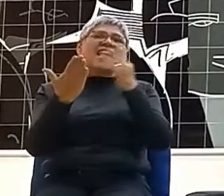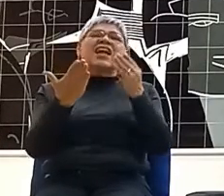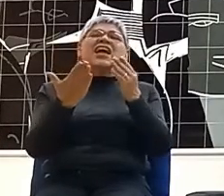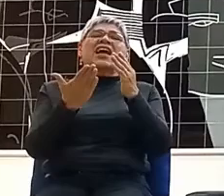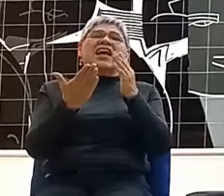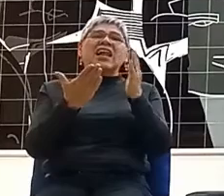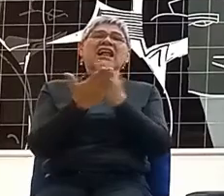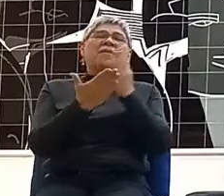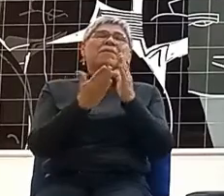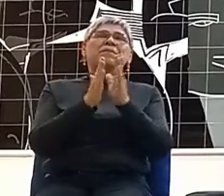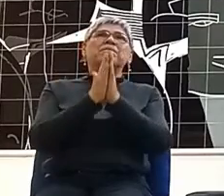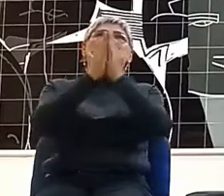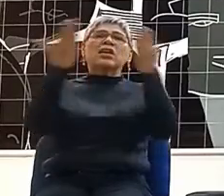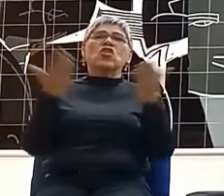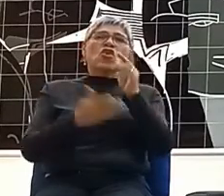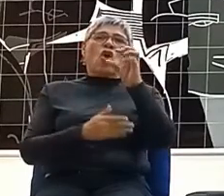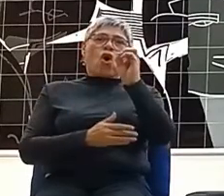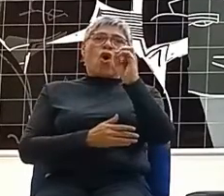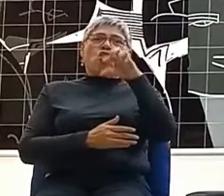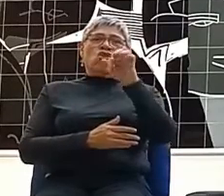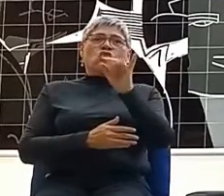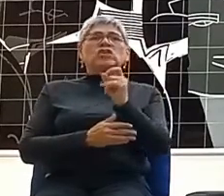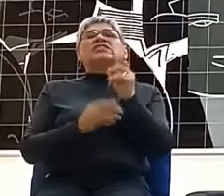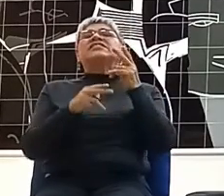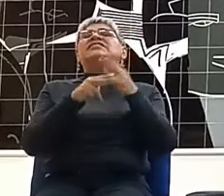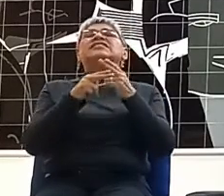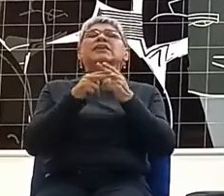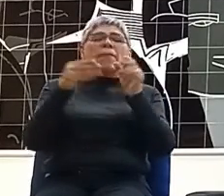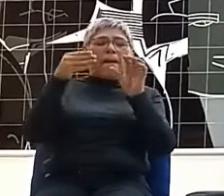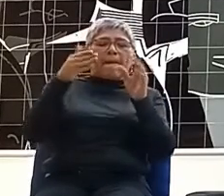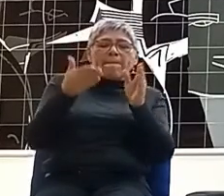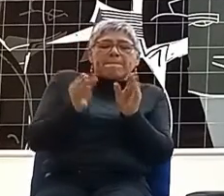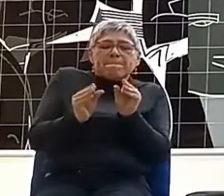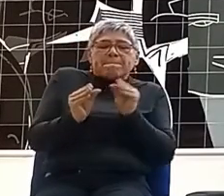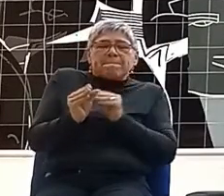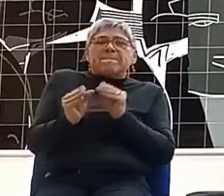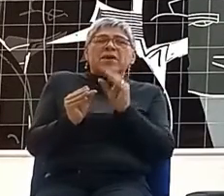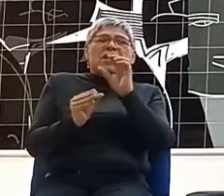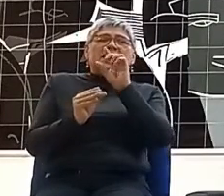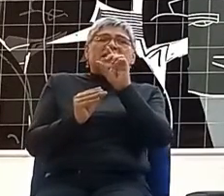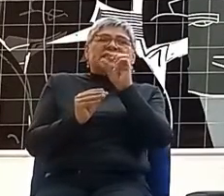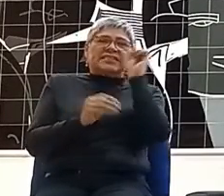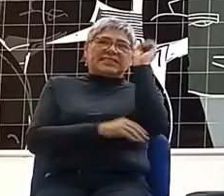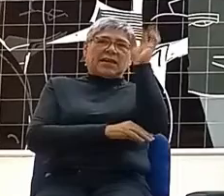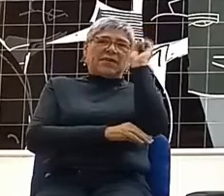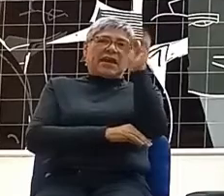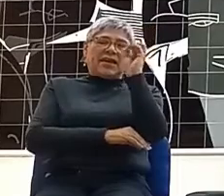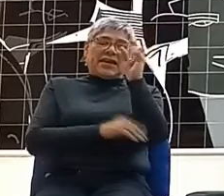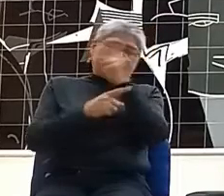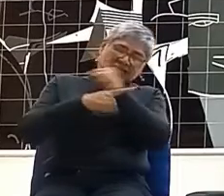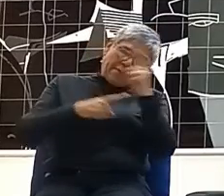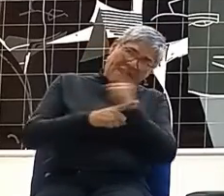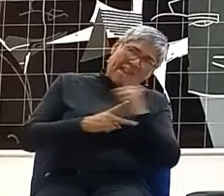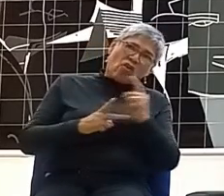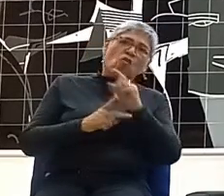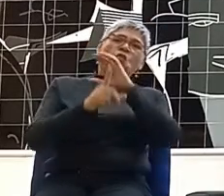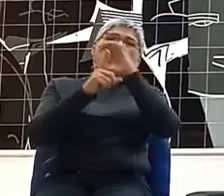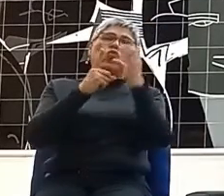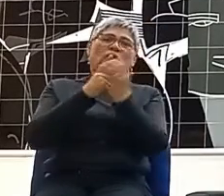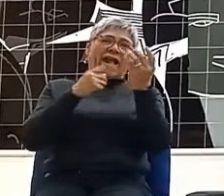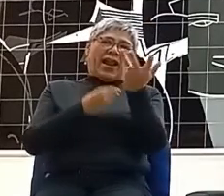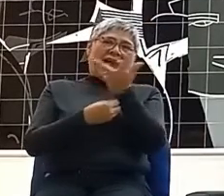Lotún, que se llamaba el Semanario Cultural de las Artes. Y en el Semanario Cultural de las